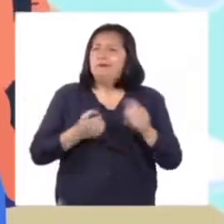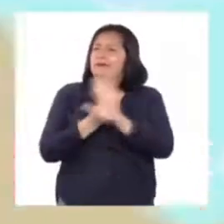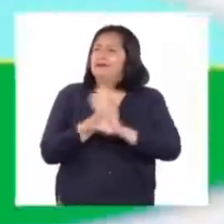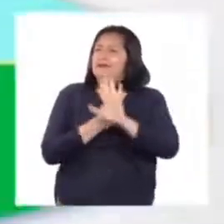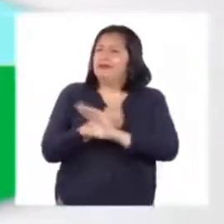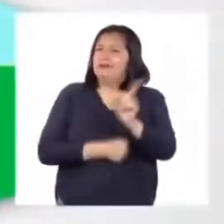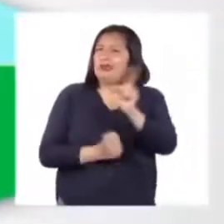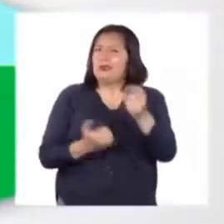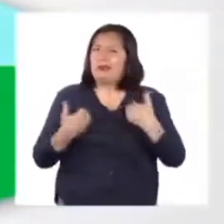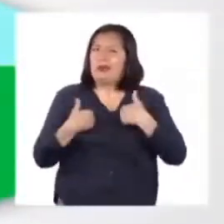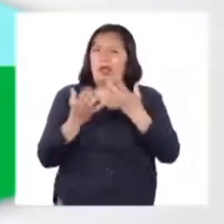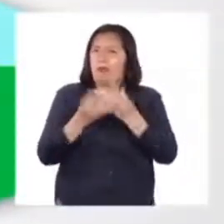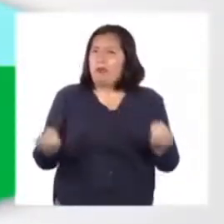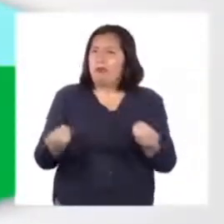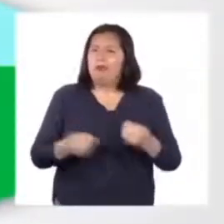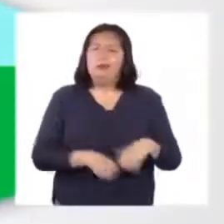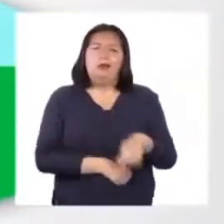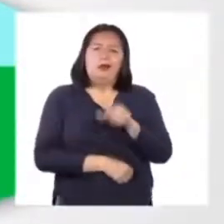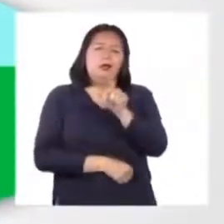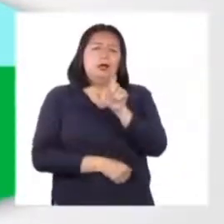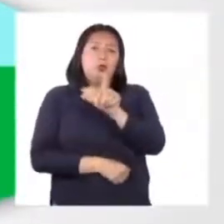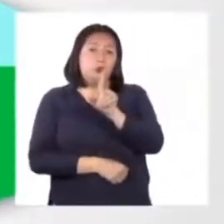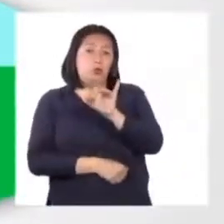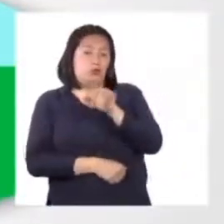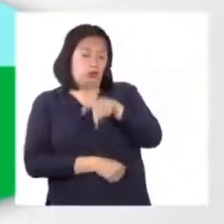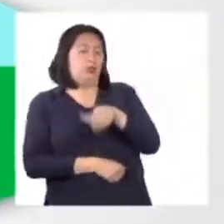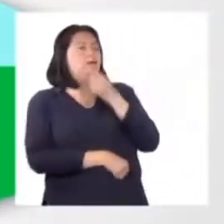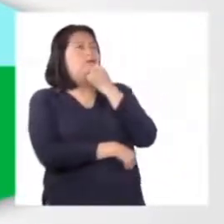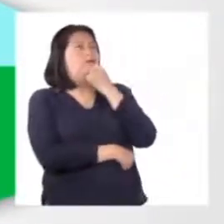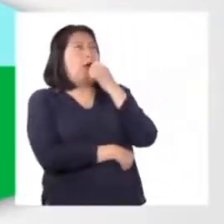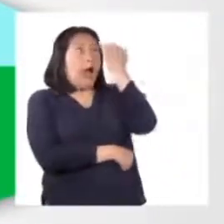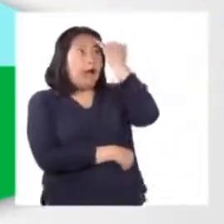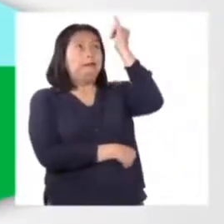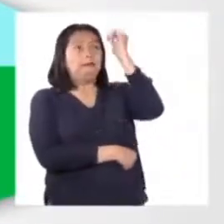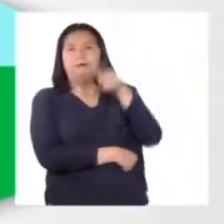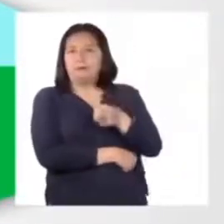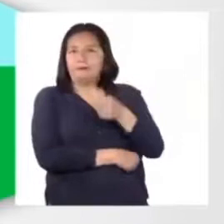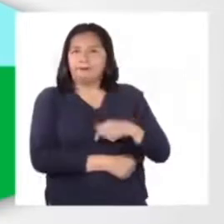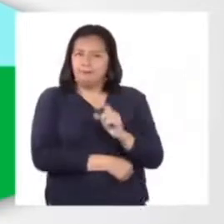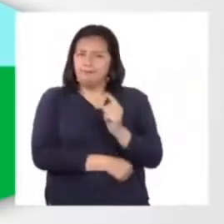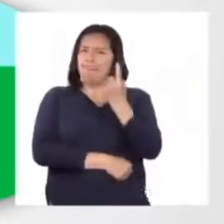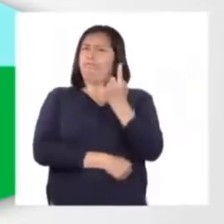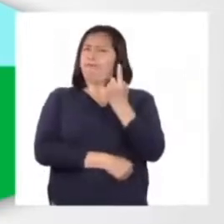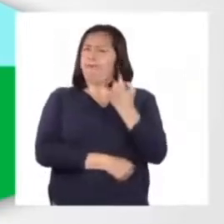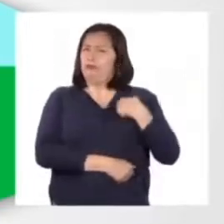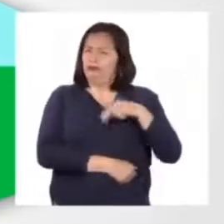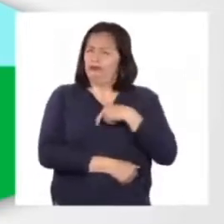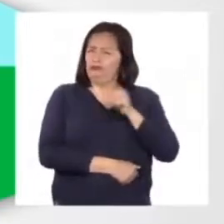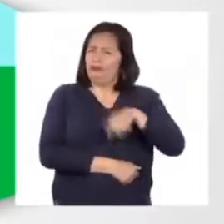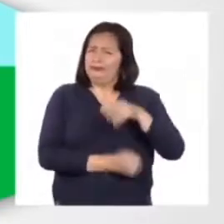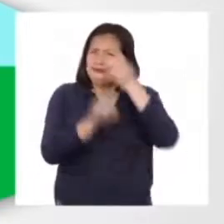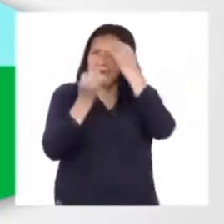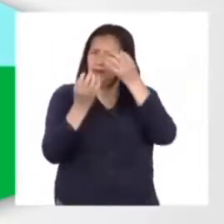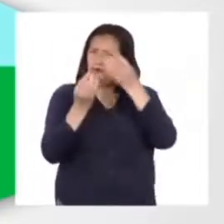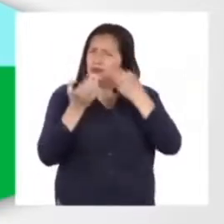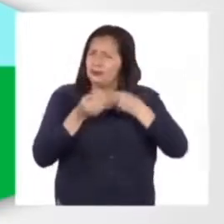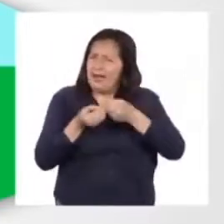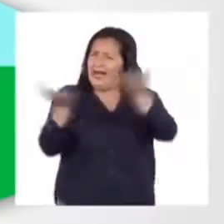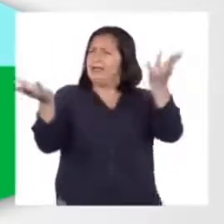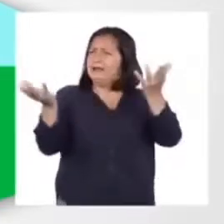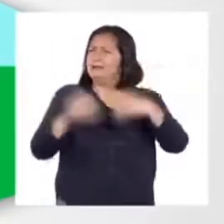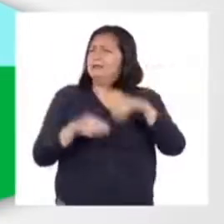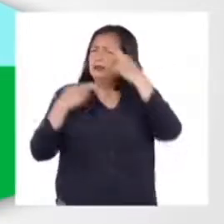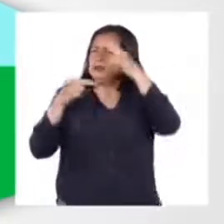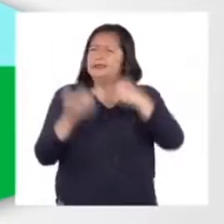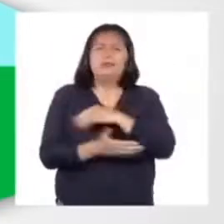extingan. A Lucía se le ha ocurrido una gran idea. Lo primero que deben hacer es informar sobre esta